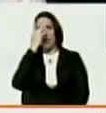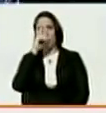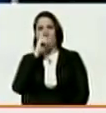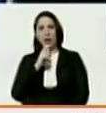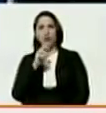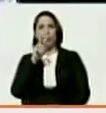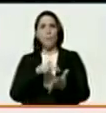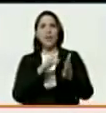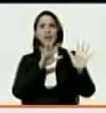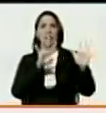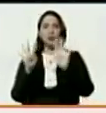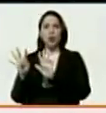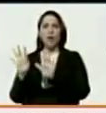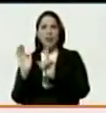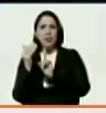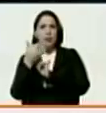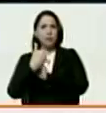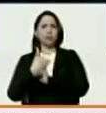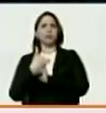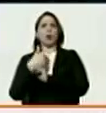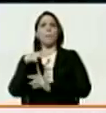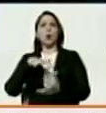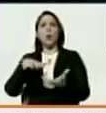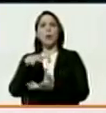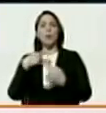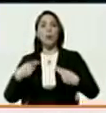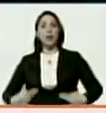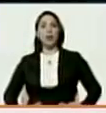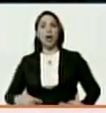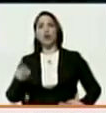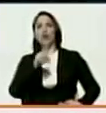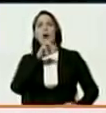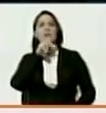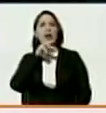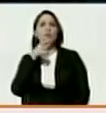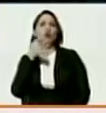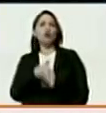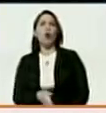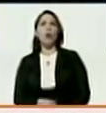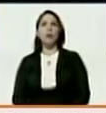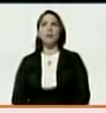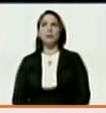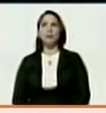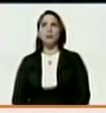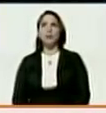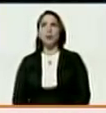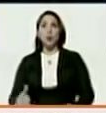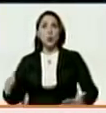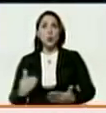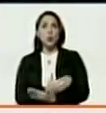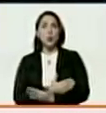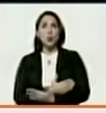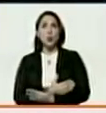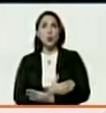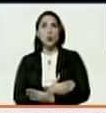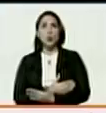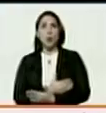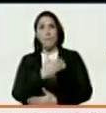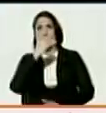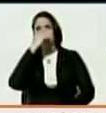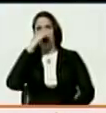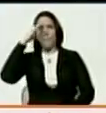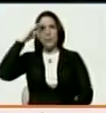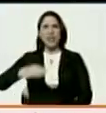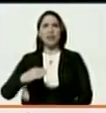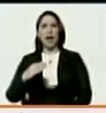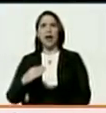2019, disfrazado de crisis humanitaria. No hablaremos de los asaltos a cuarteles militares, al